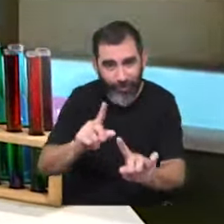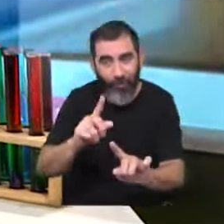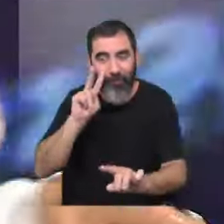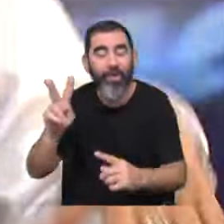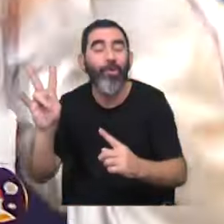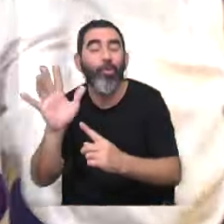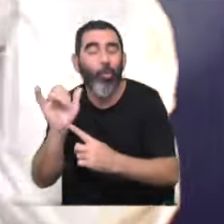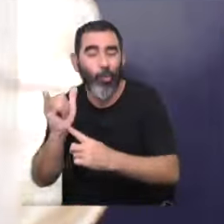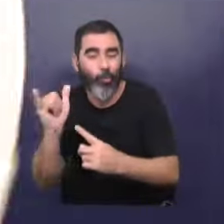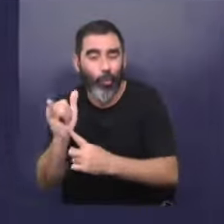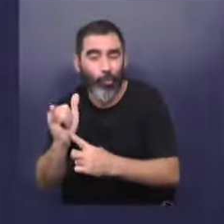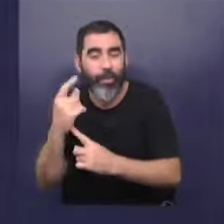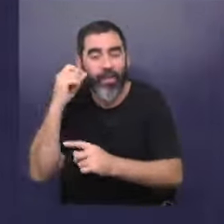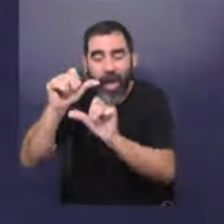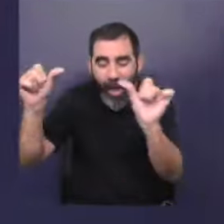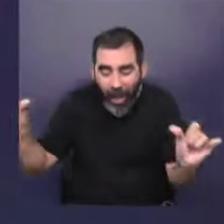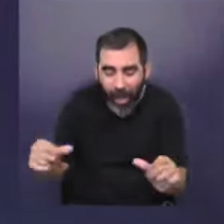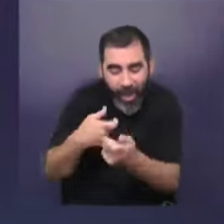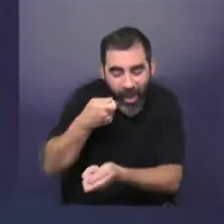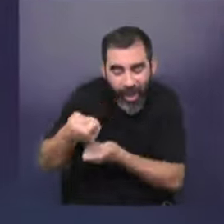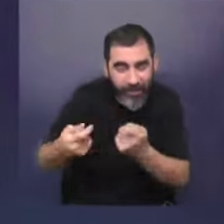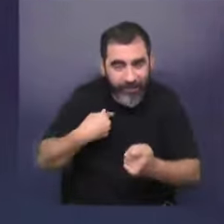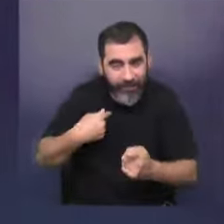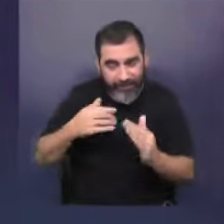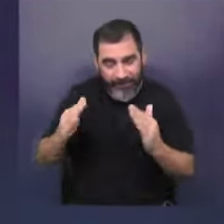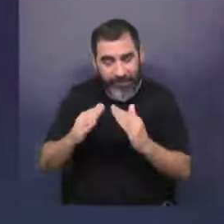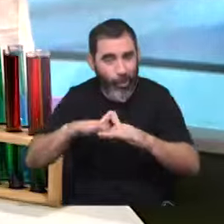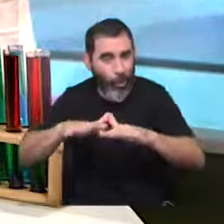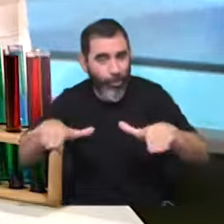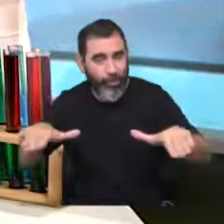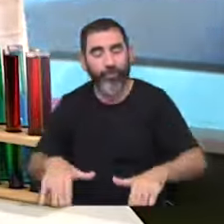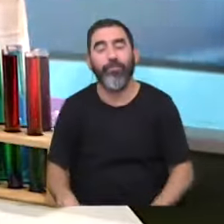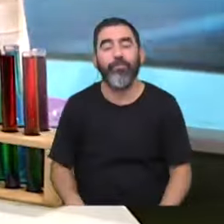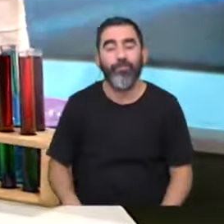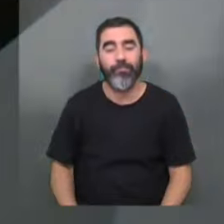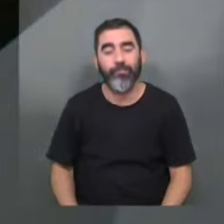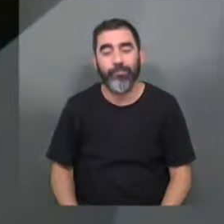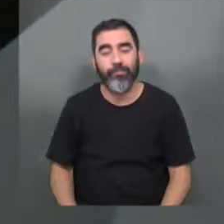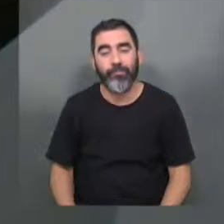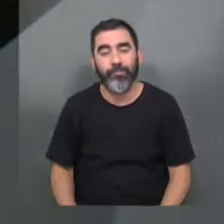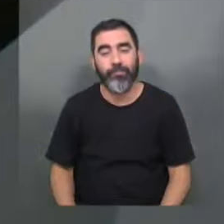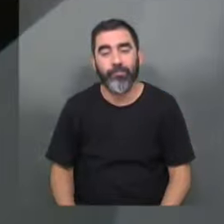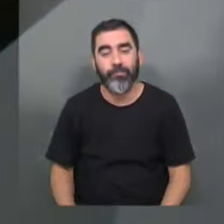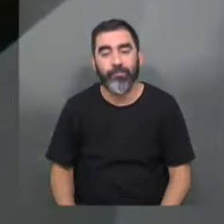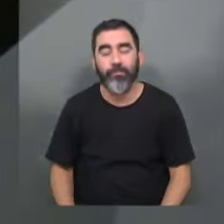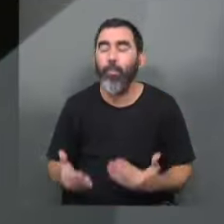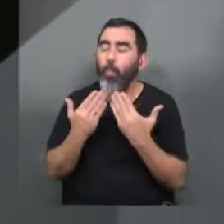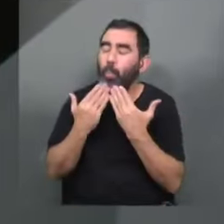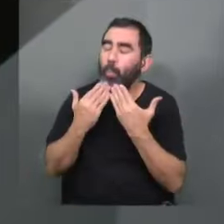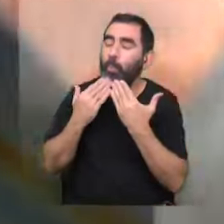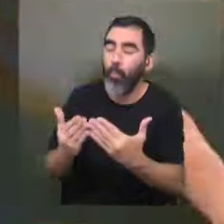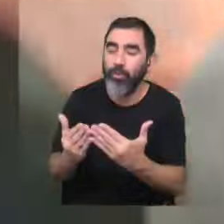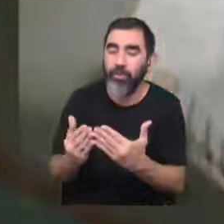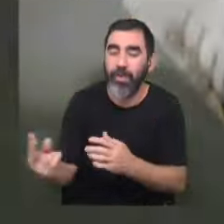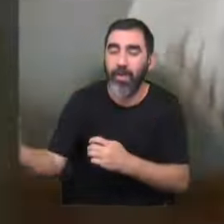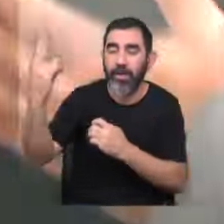YouTube. Bueno, la idea es justamente que se metan en los experimentos y en la exploración. Perfecto. Stephanie Martínez, muchísimas gracias por venir a